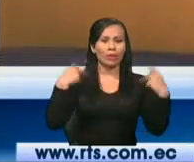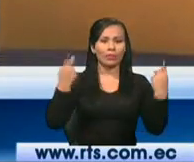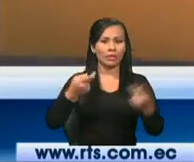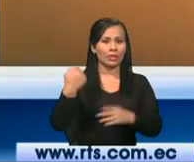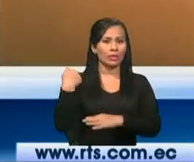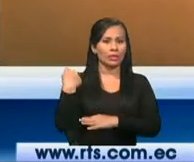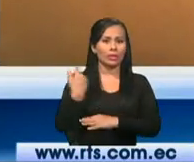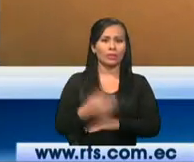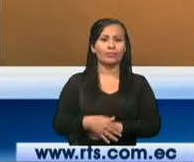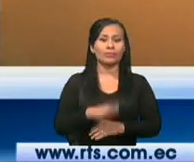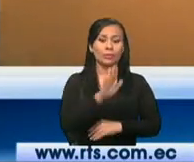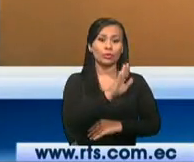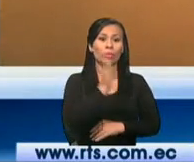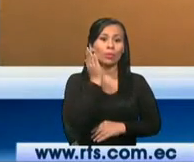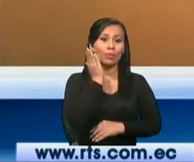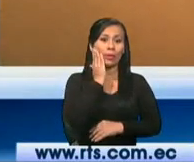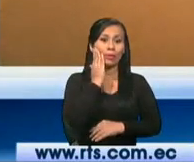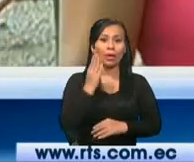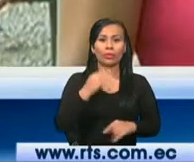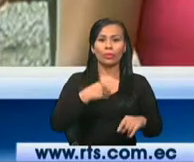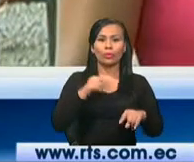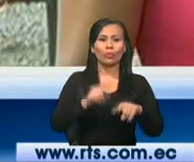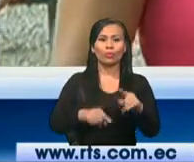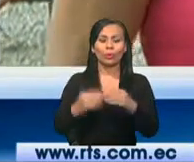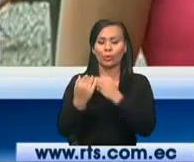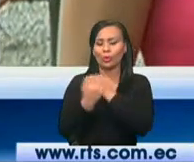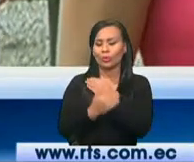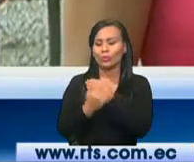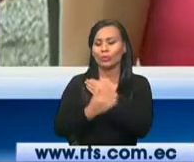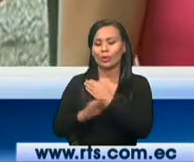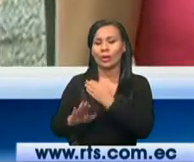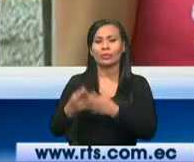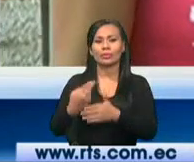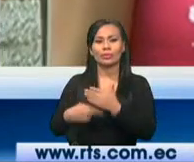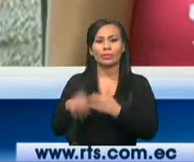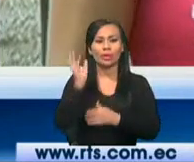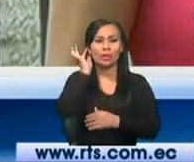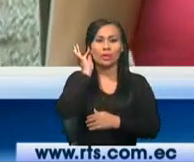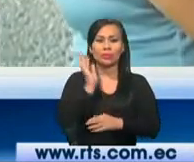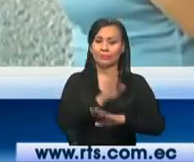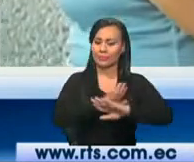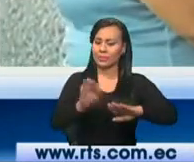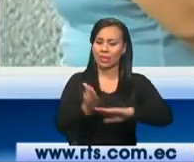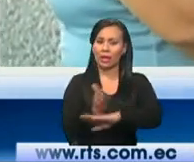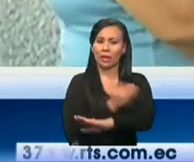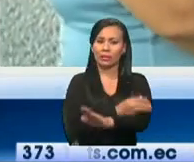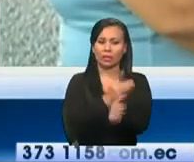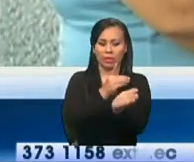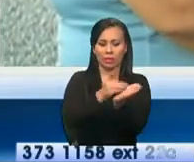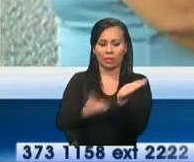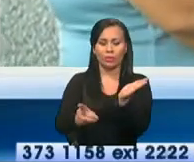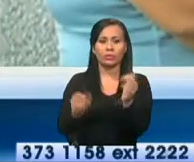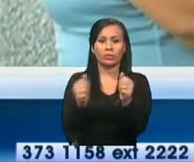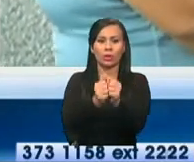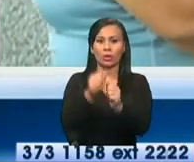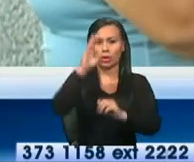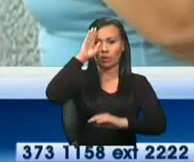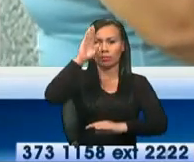la madre de la joven no encuentra consuelo para lo ocurrido. Presentaron la denuncia en la fiscalía esperando que se dé con la